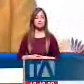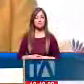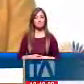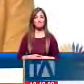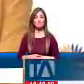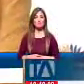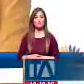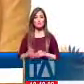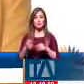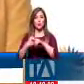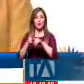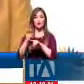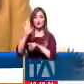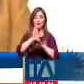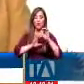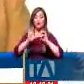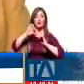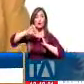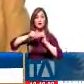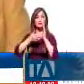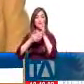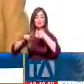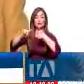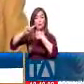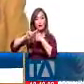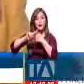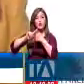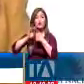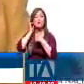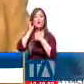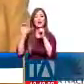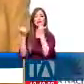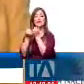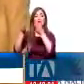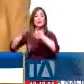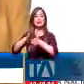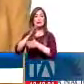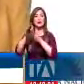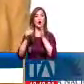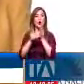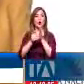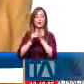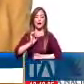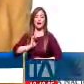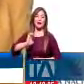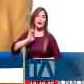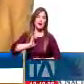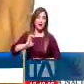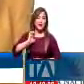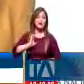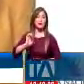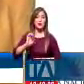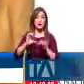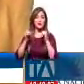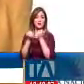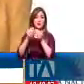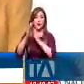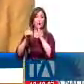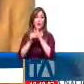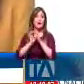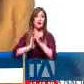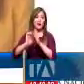configura este tipo de comportamiento. Primero, como un atropello a los deberes éticos de los